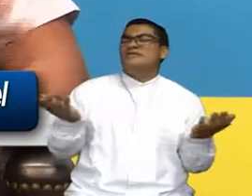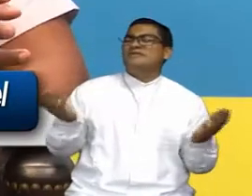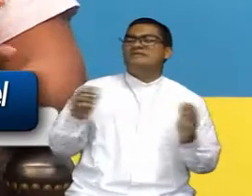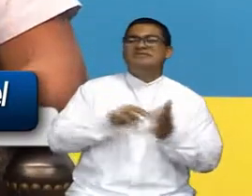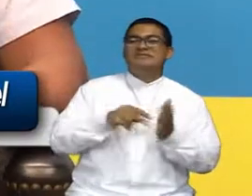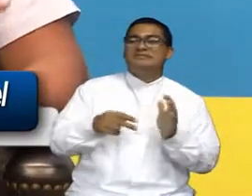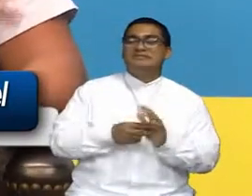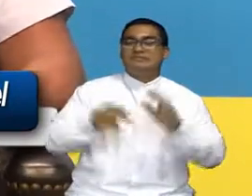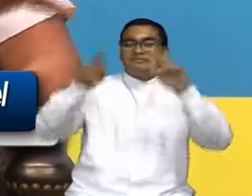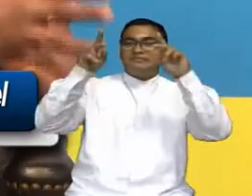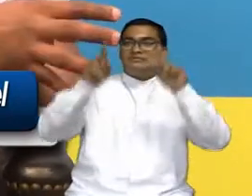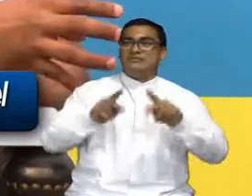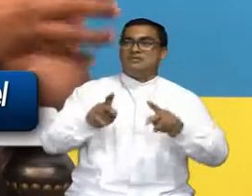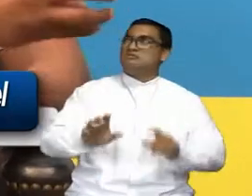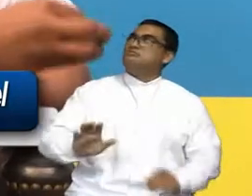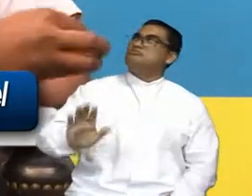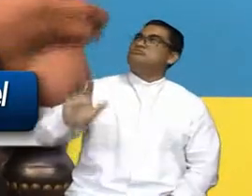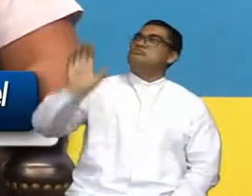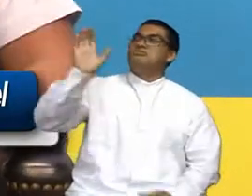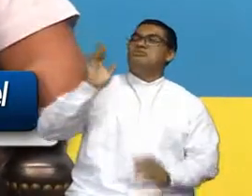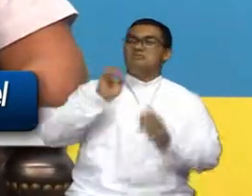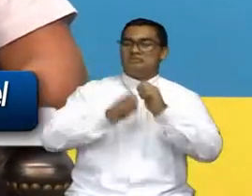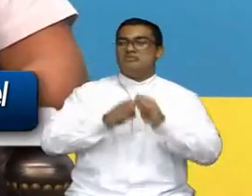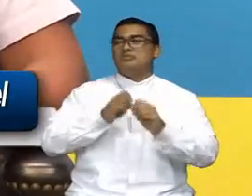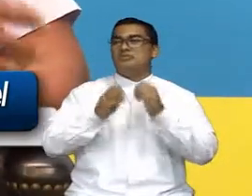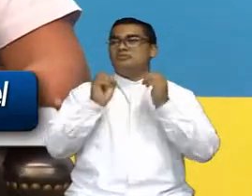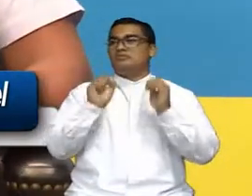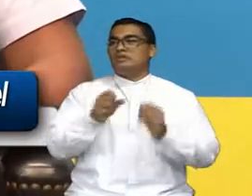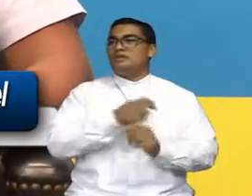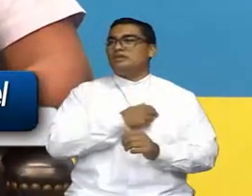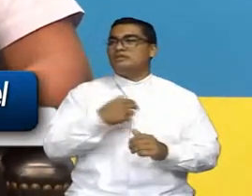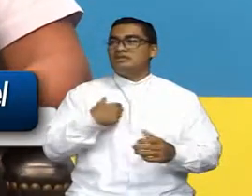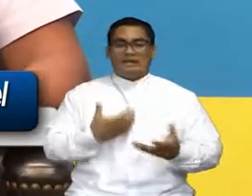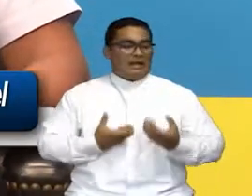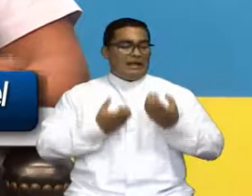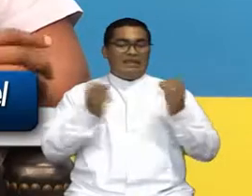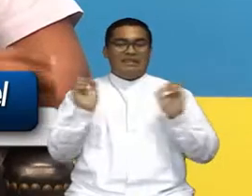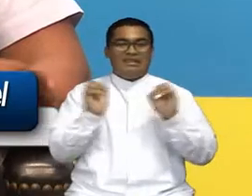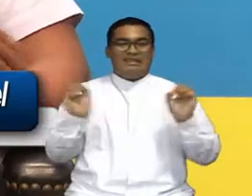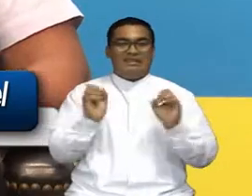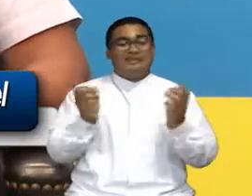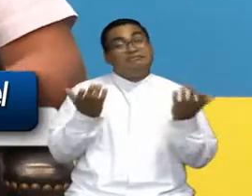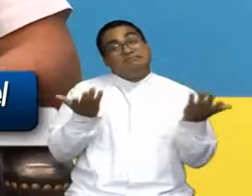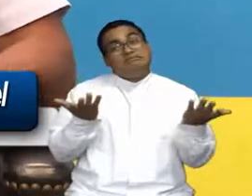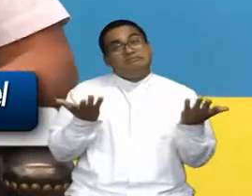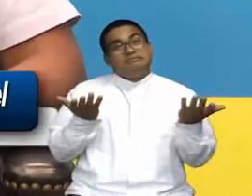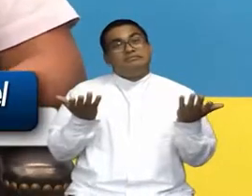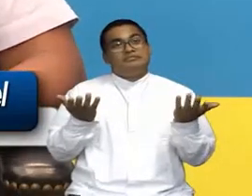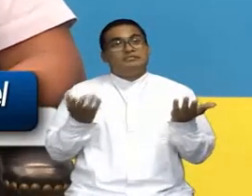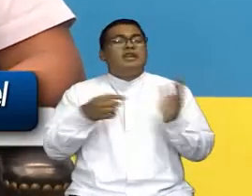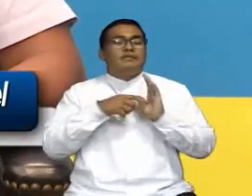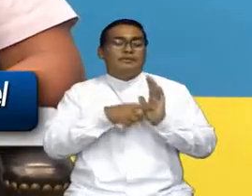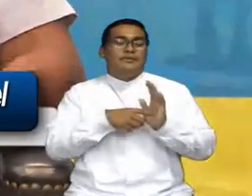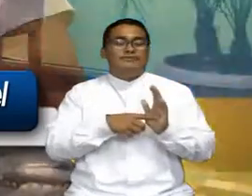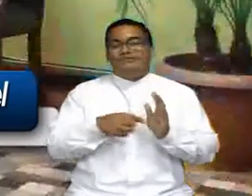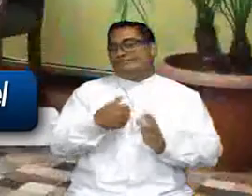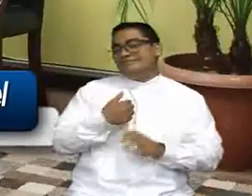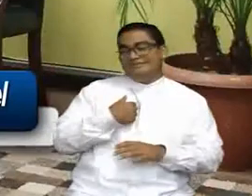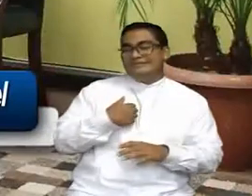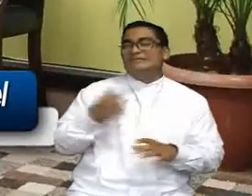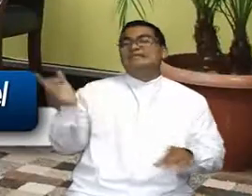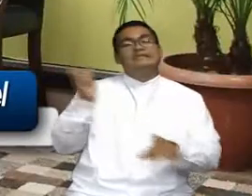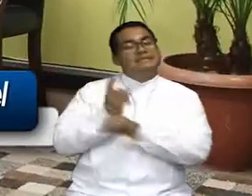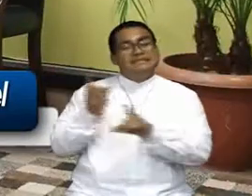esta persona, pues, si pudiera ser tumoral, no ha desarrollado un cáncer. Pues. Como le digo, verlo aisladamente no podemos. Tenemos que